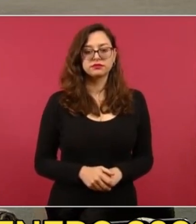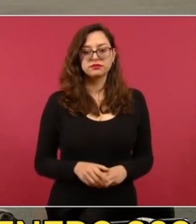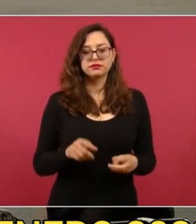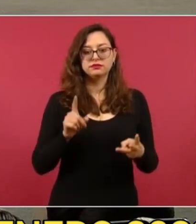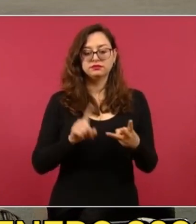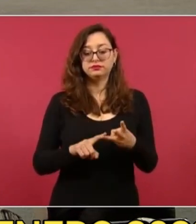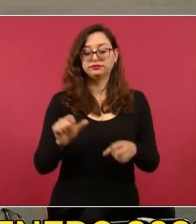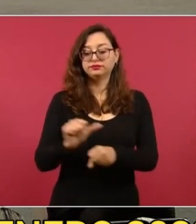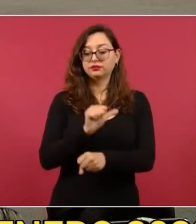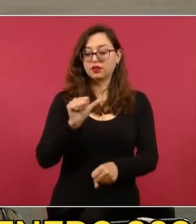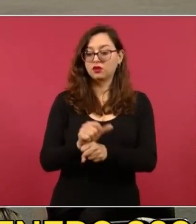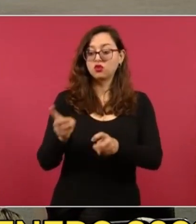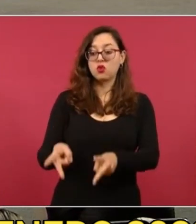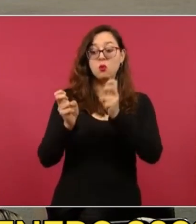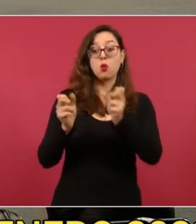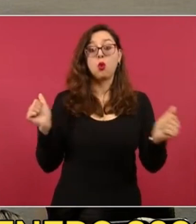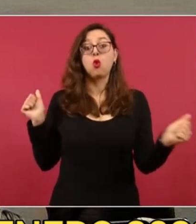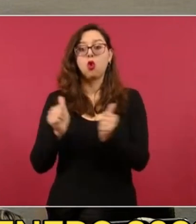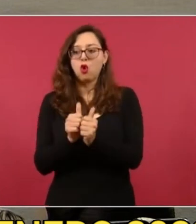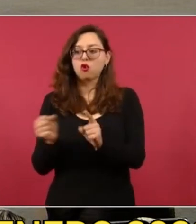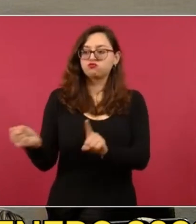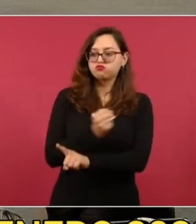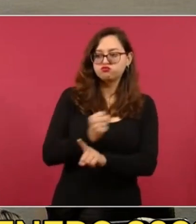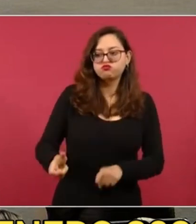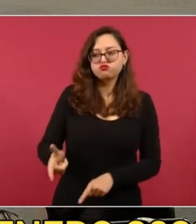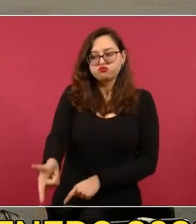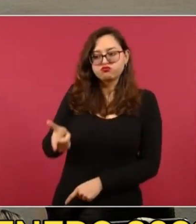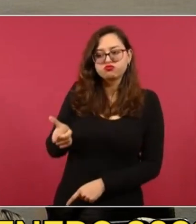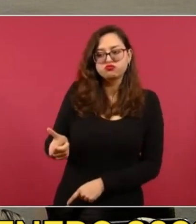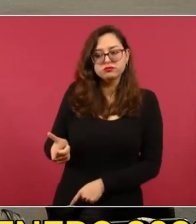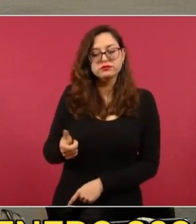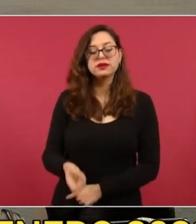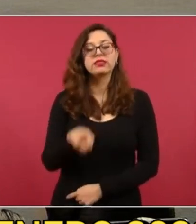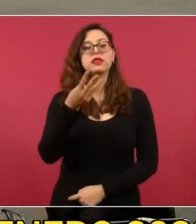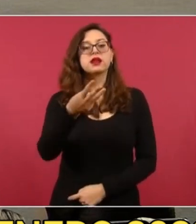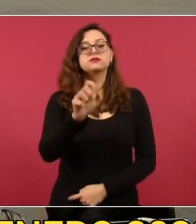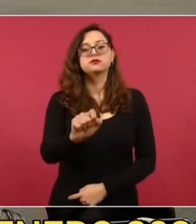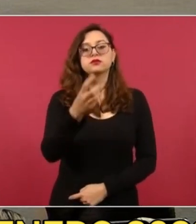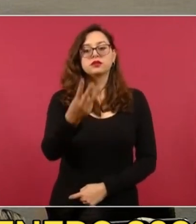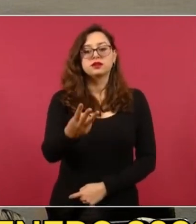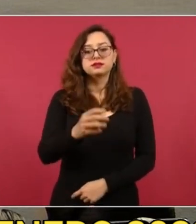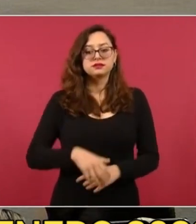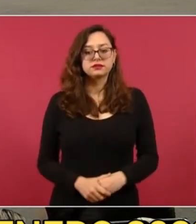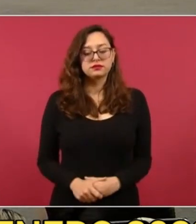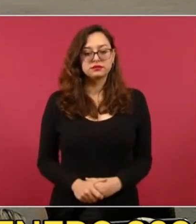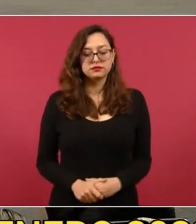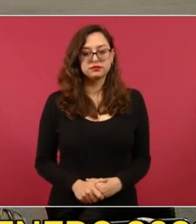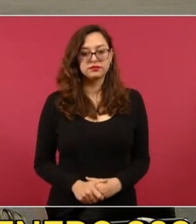Robo de vehículo con violencia, 3.3. Estos